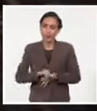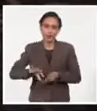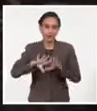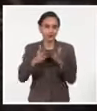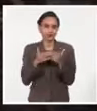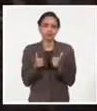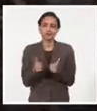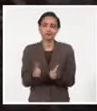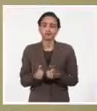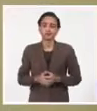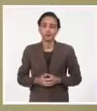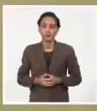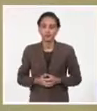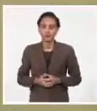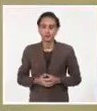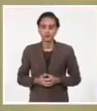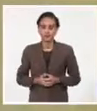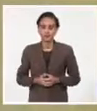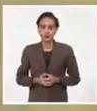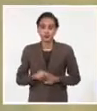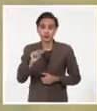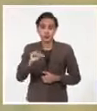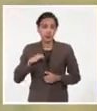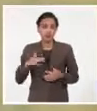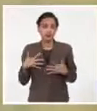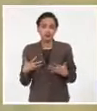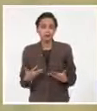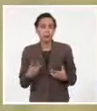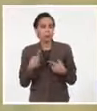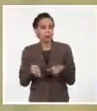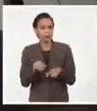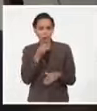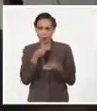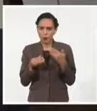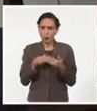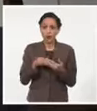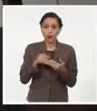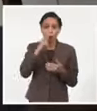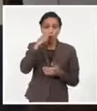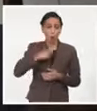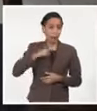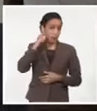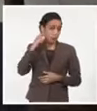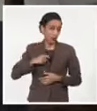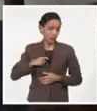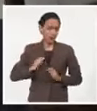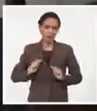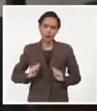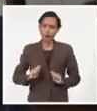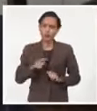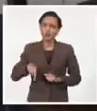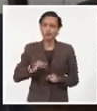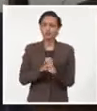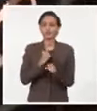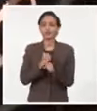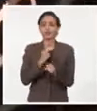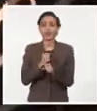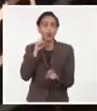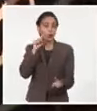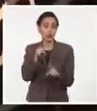fuerzas parecen llegar al límite, hombres y mujeres se imponen. Tienen un objetivo